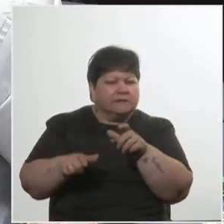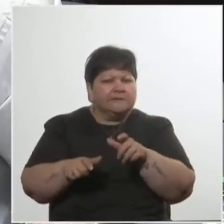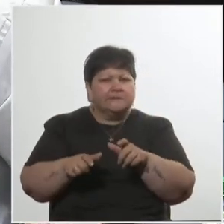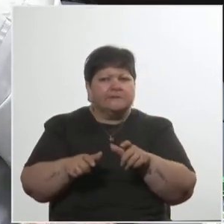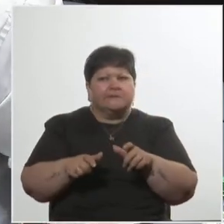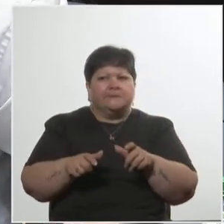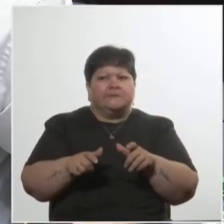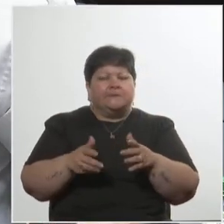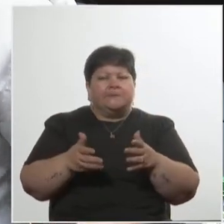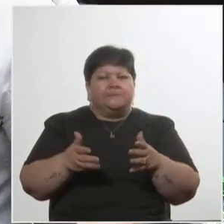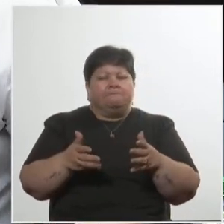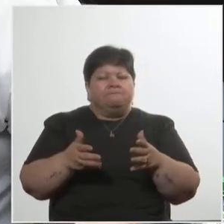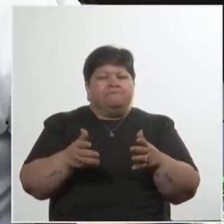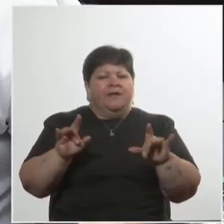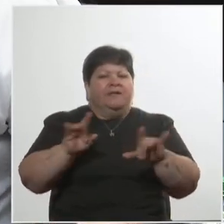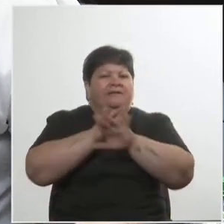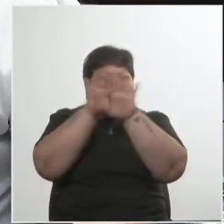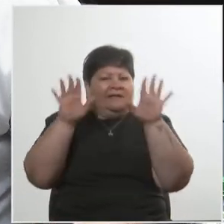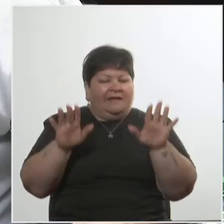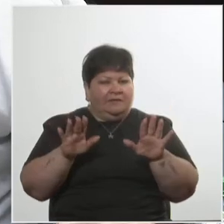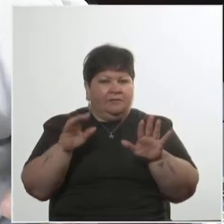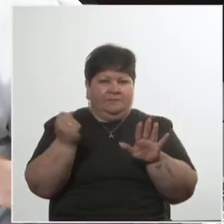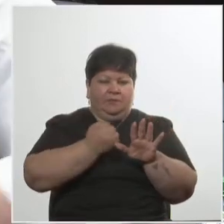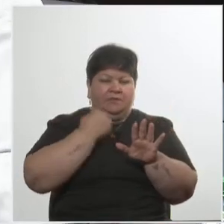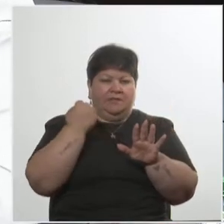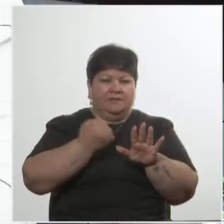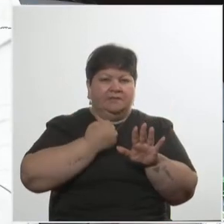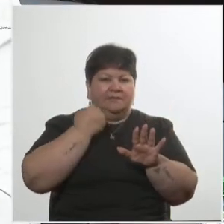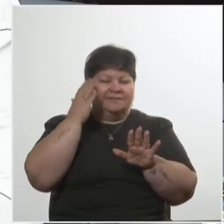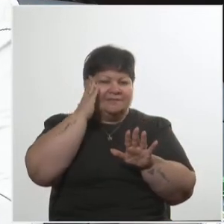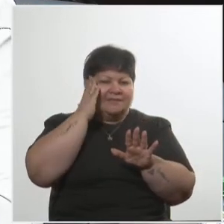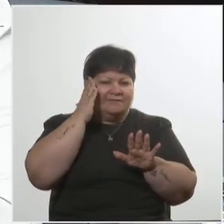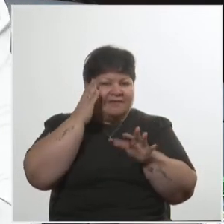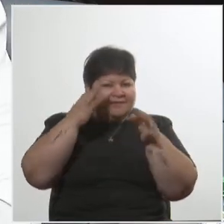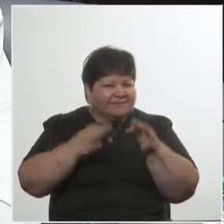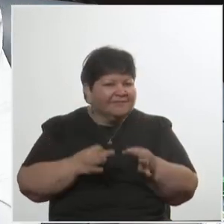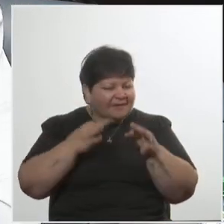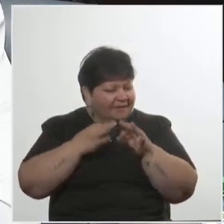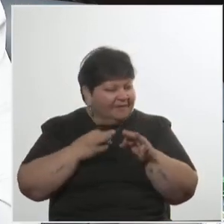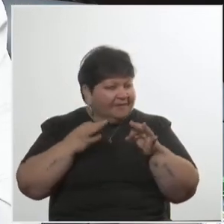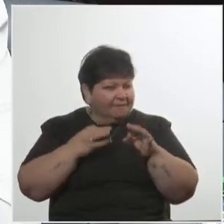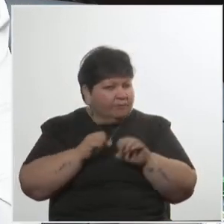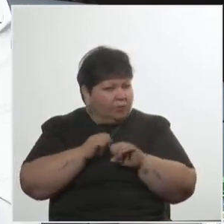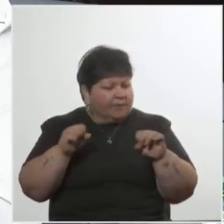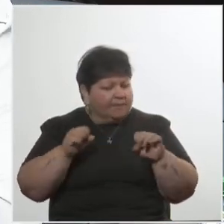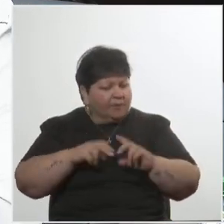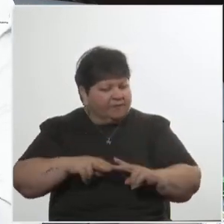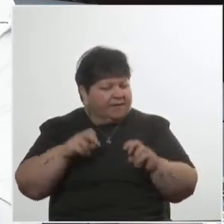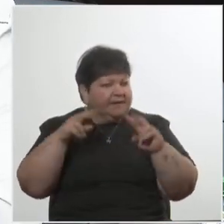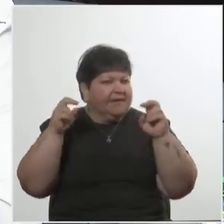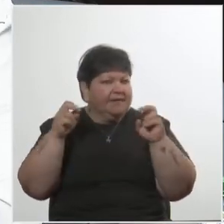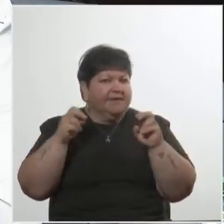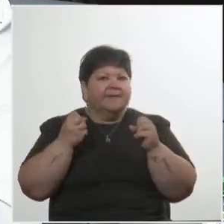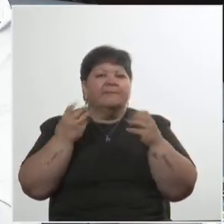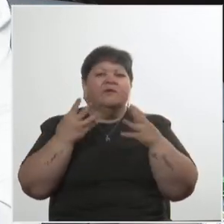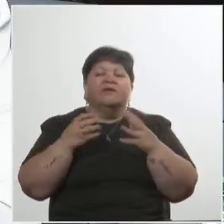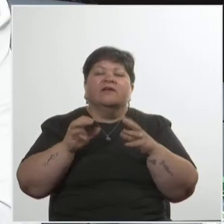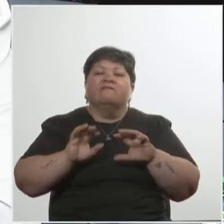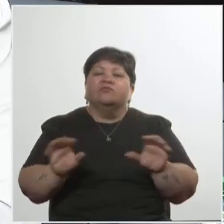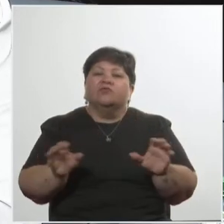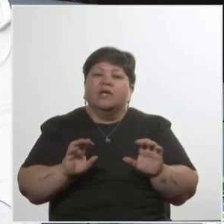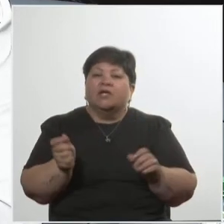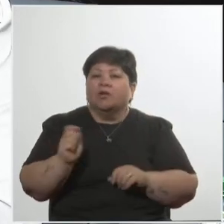hay que tener claro y eso nos habíamos dispuesto dispuesto a averiguar e investigar hay que tener claro que hay los funcionarios